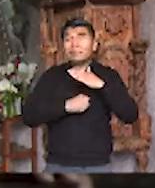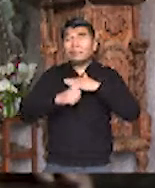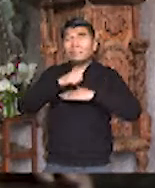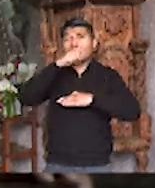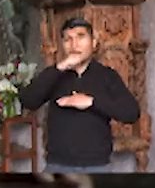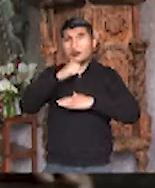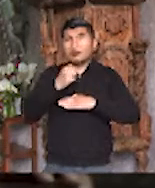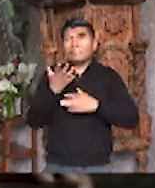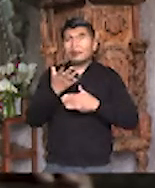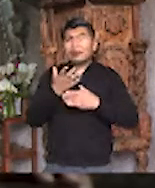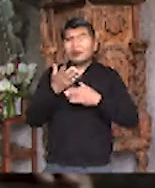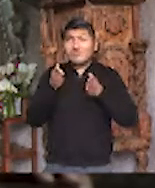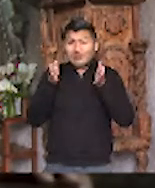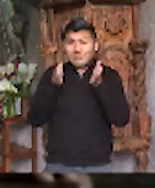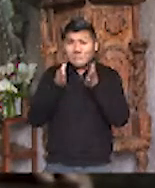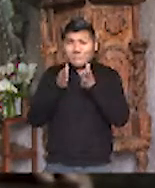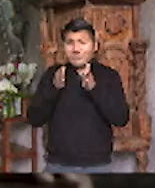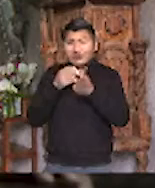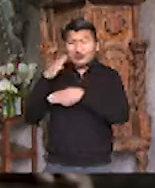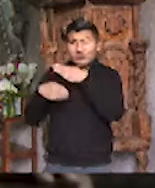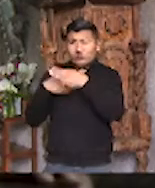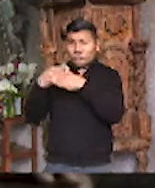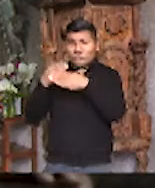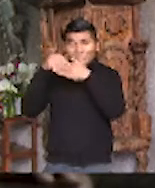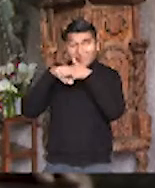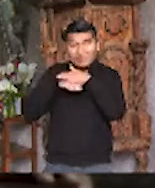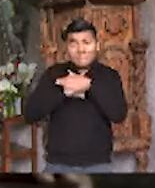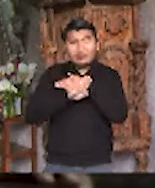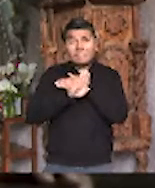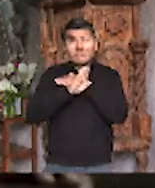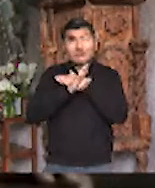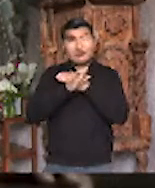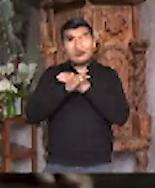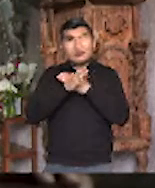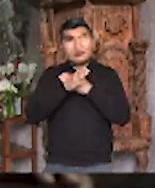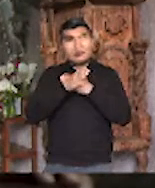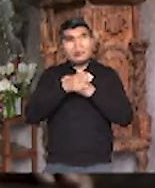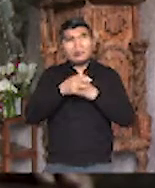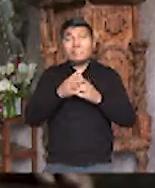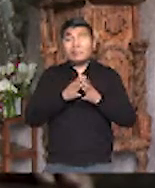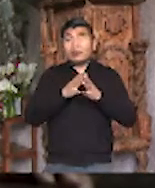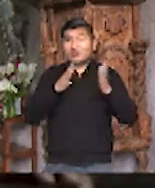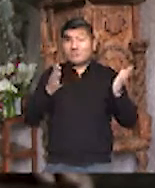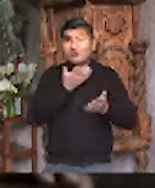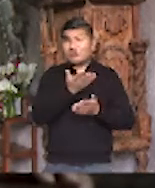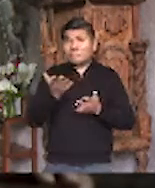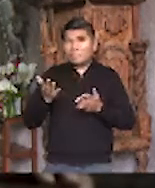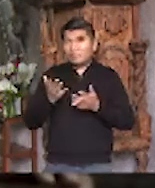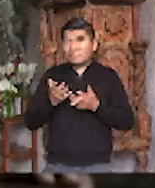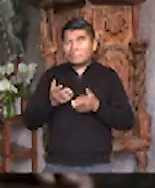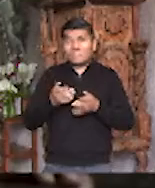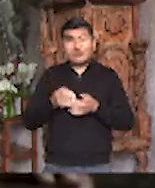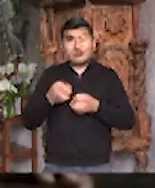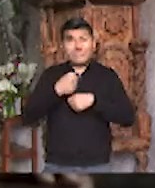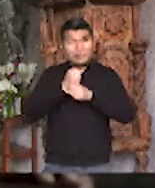estrechos horizontes terrenales para que pase al plano de la fe por eso